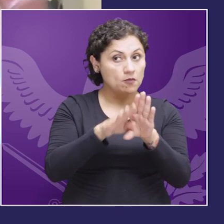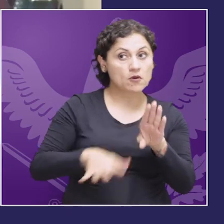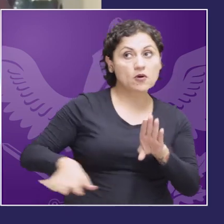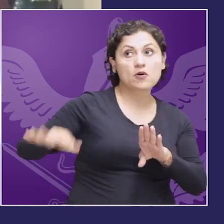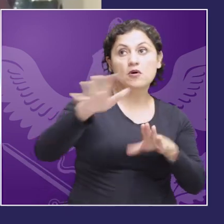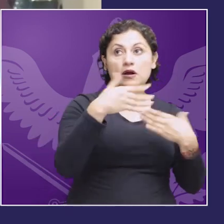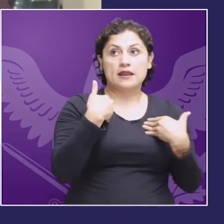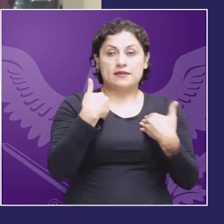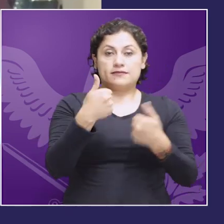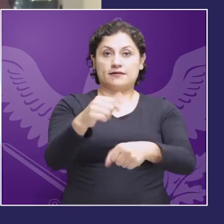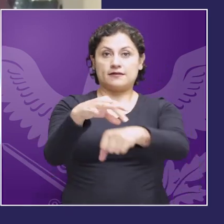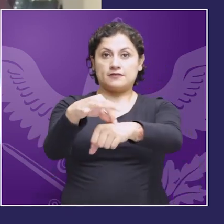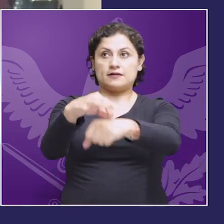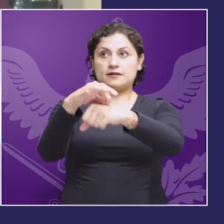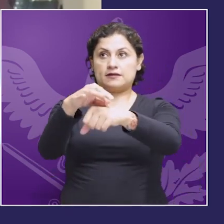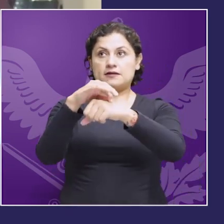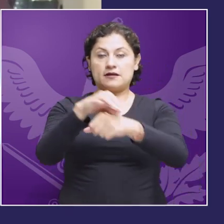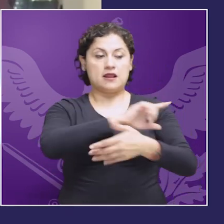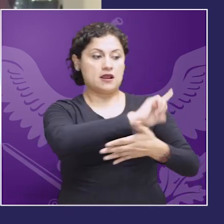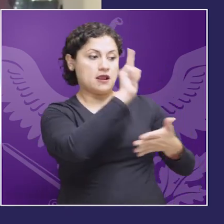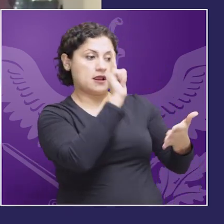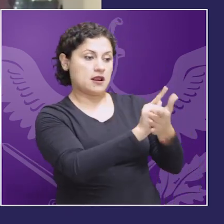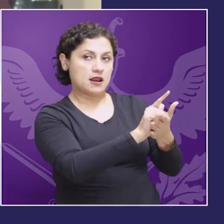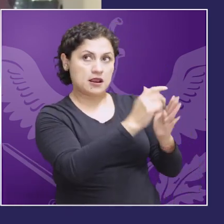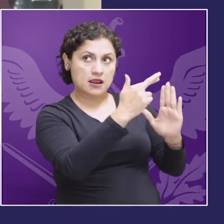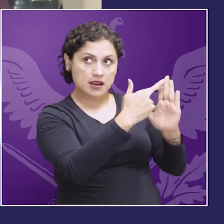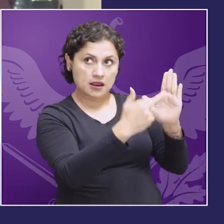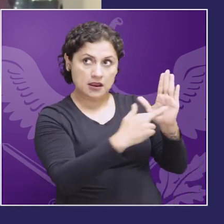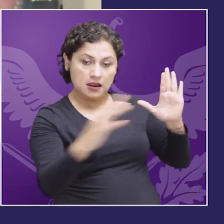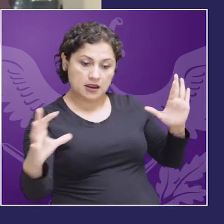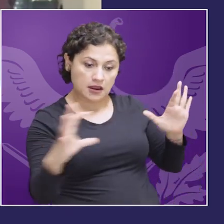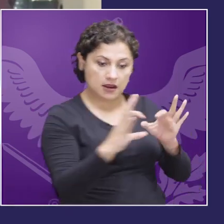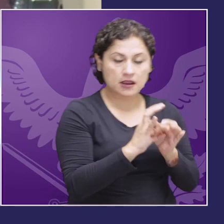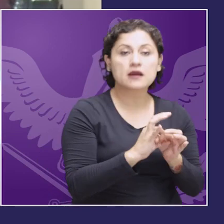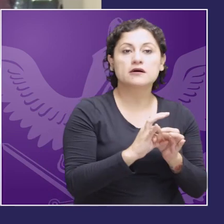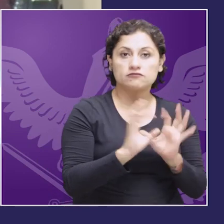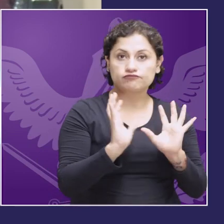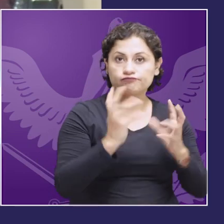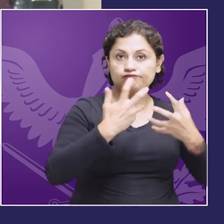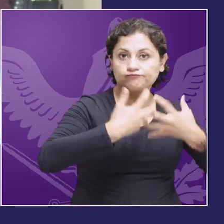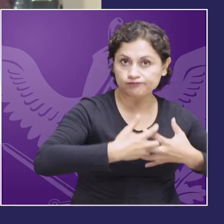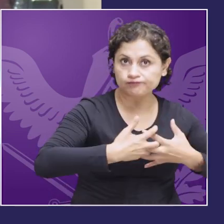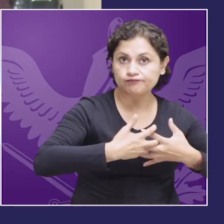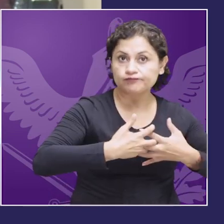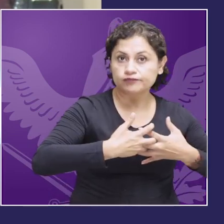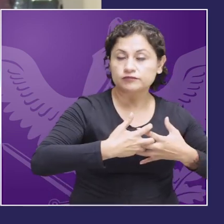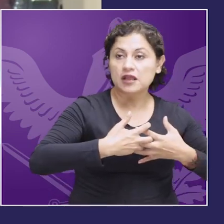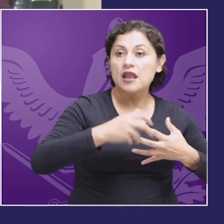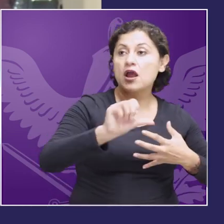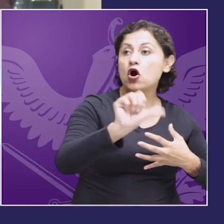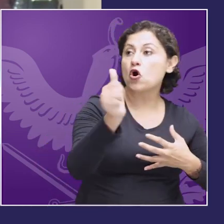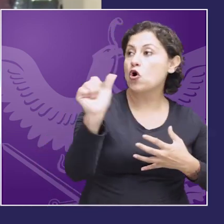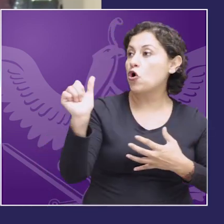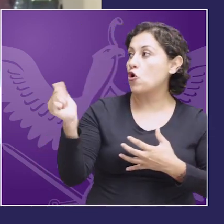de los marcos normativos. Y la exigibilidad de entender la realidad es a través de otras disciplinas. Y